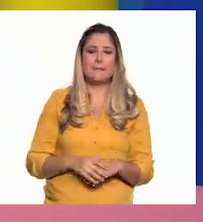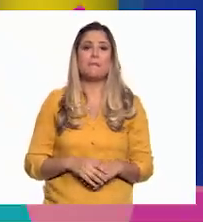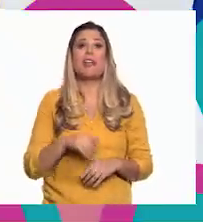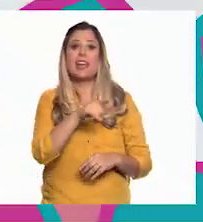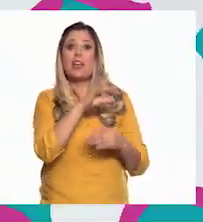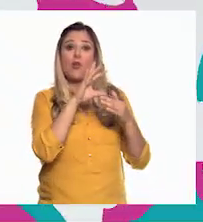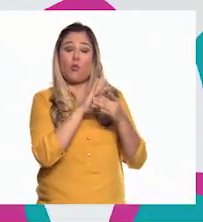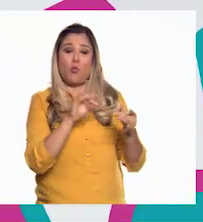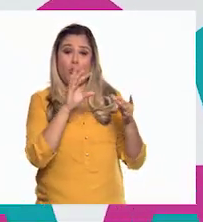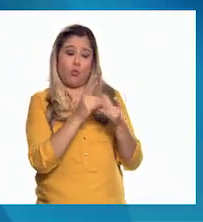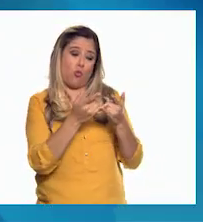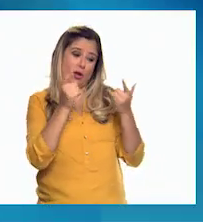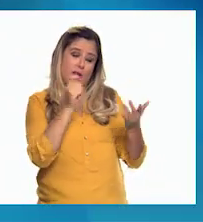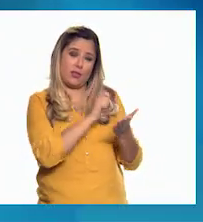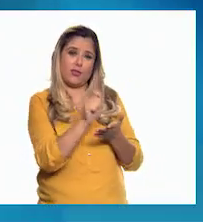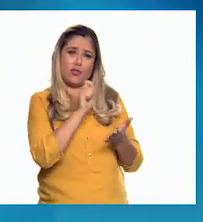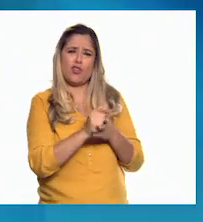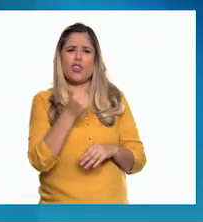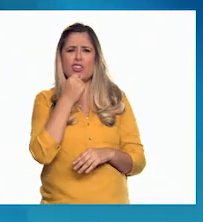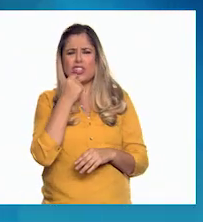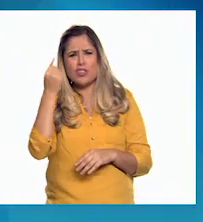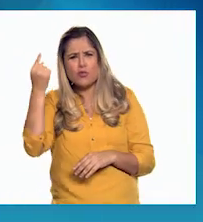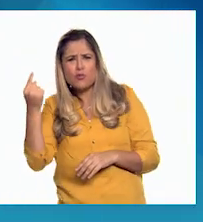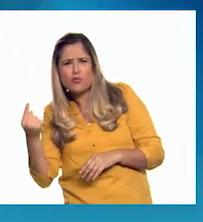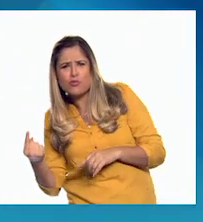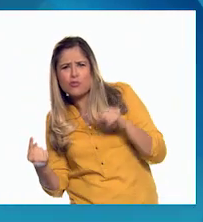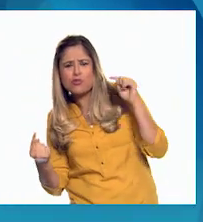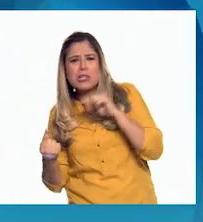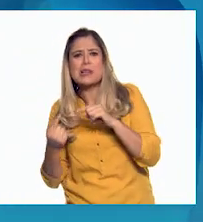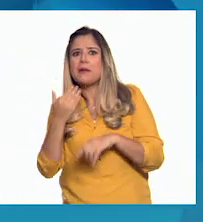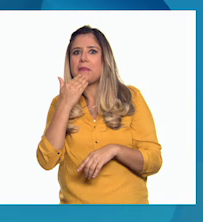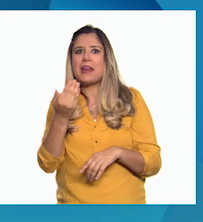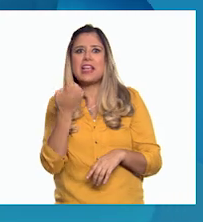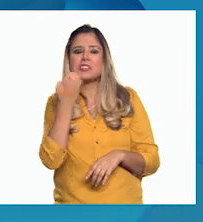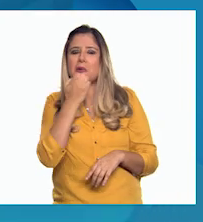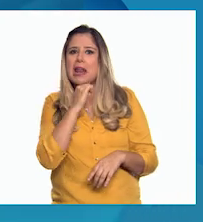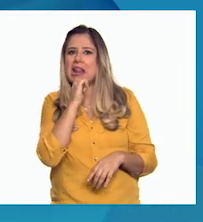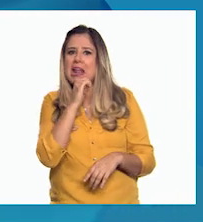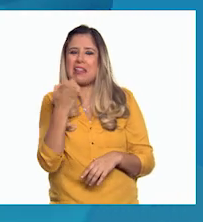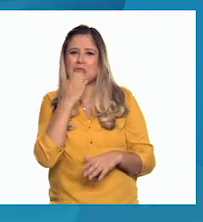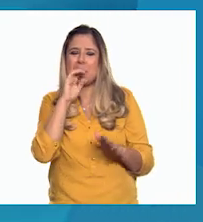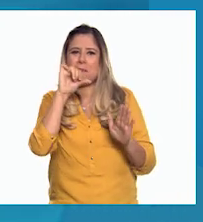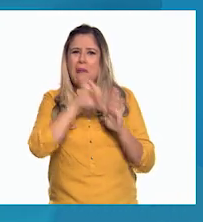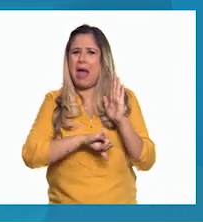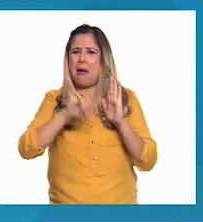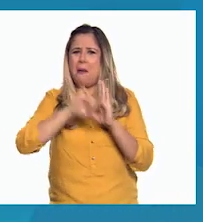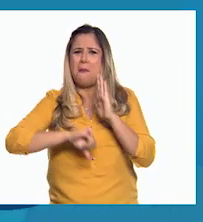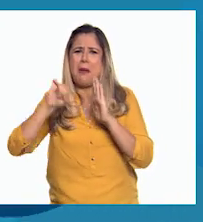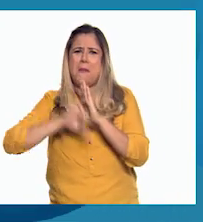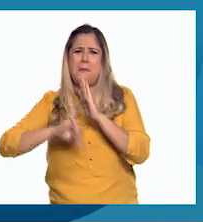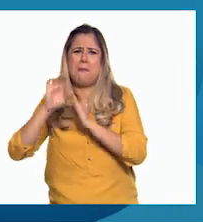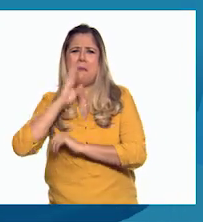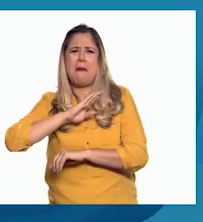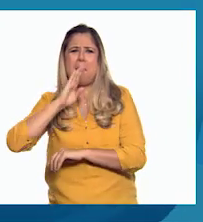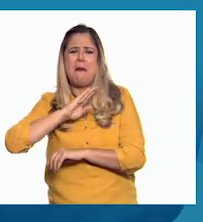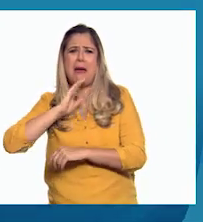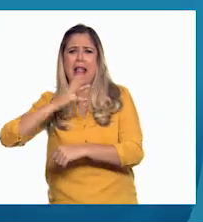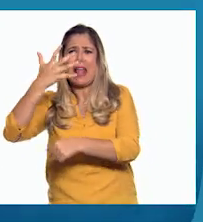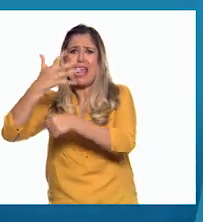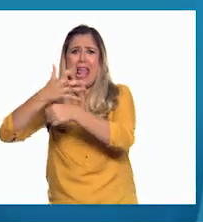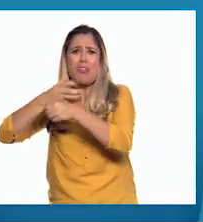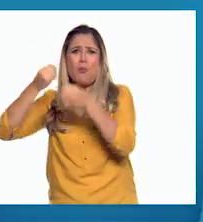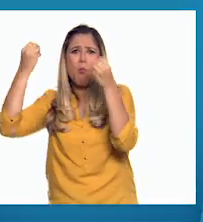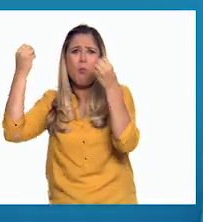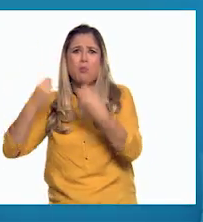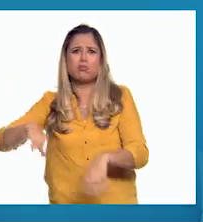cuento trata sobre un niño a quien no le iba bien en la escuela y que lo reprobaron en quinto. Sí,